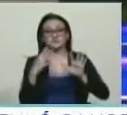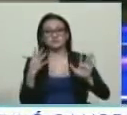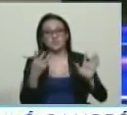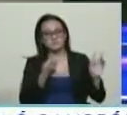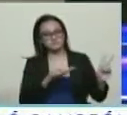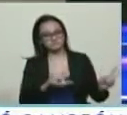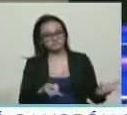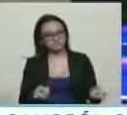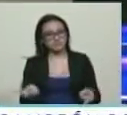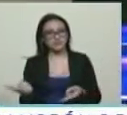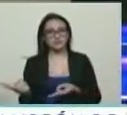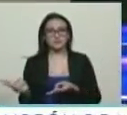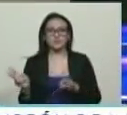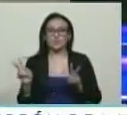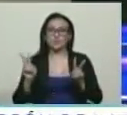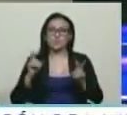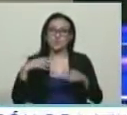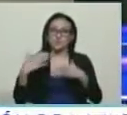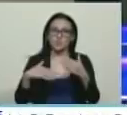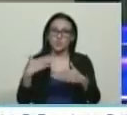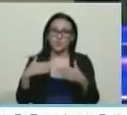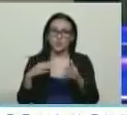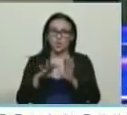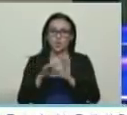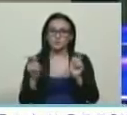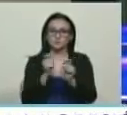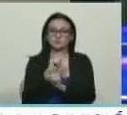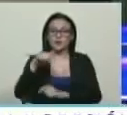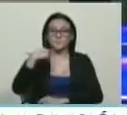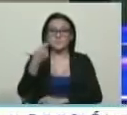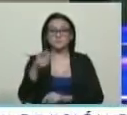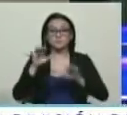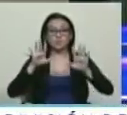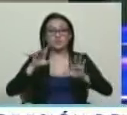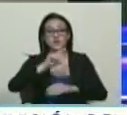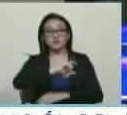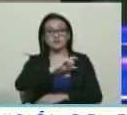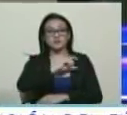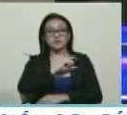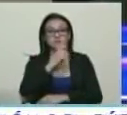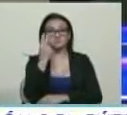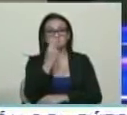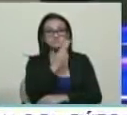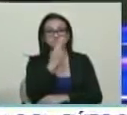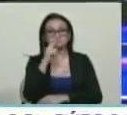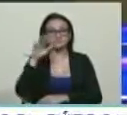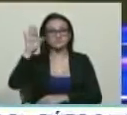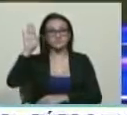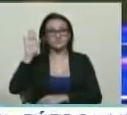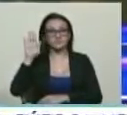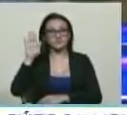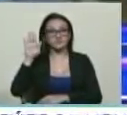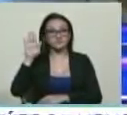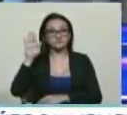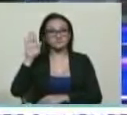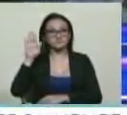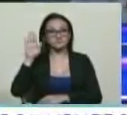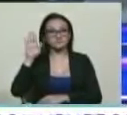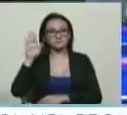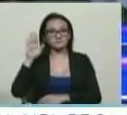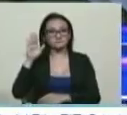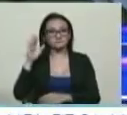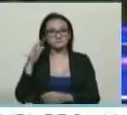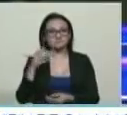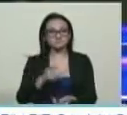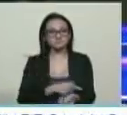Y bienvenido a un nuevo periodo constitucional. El próximo 10 de enero se juramenta, Dios mediante, nuestro querido